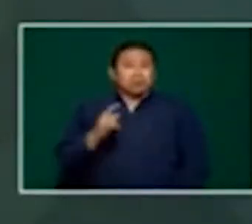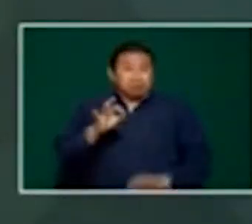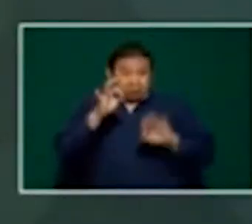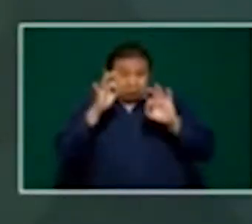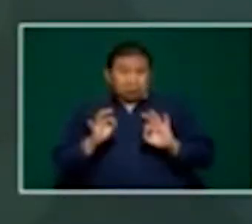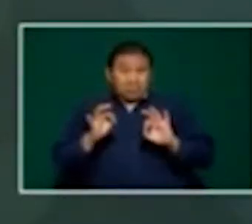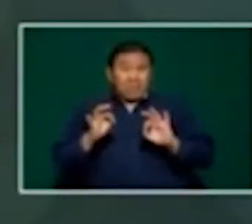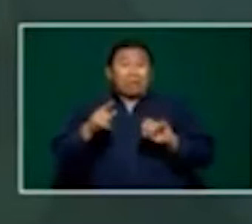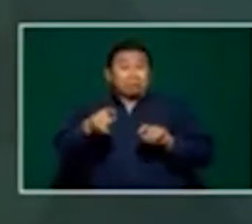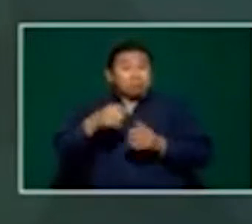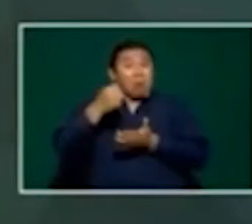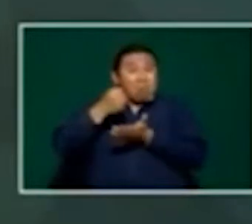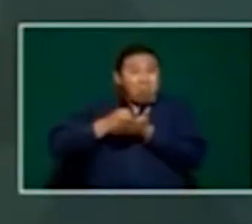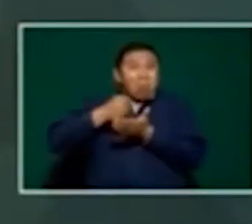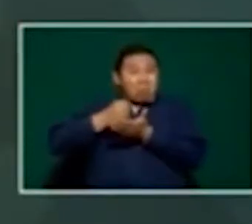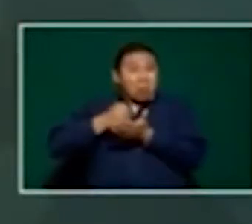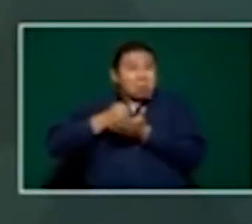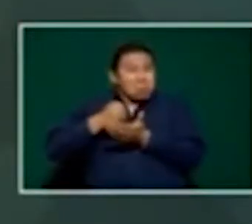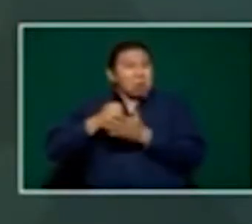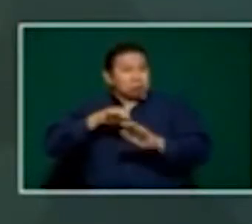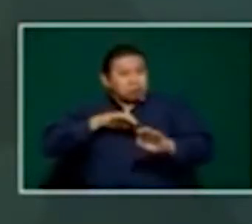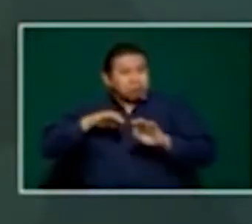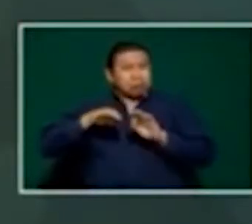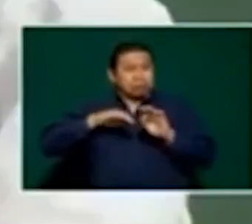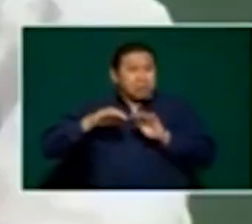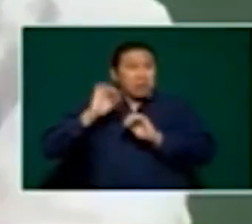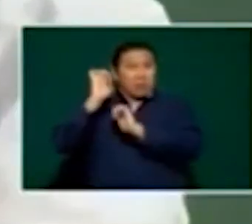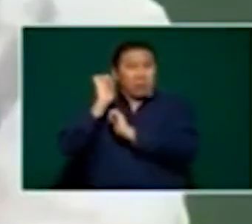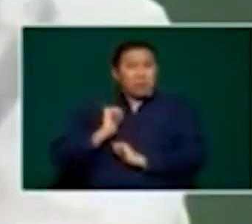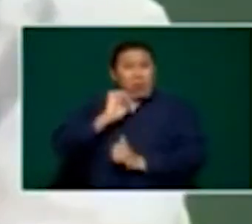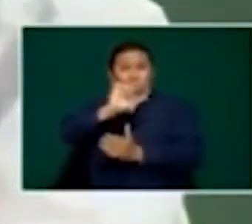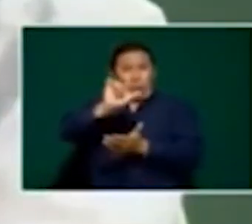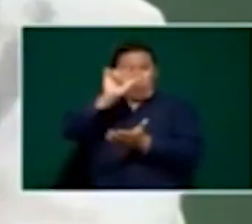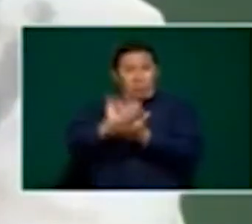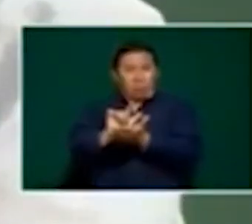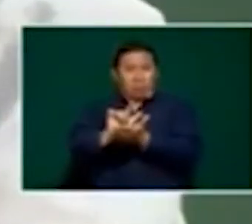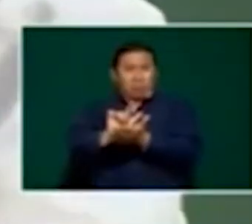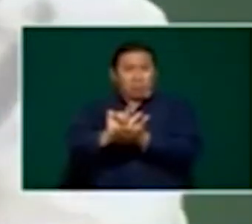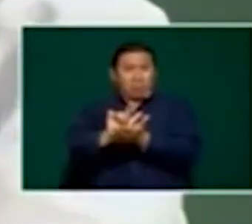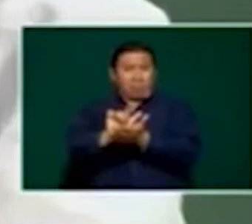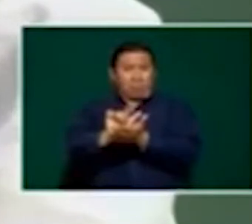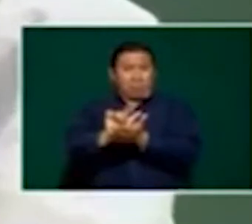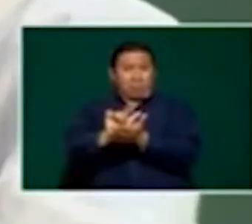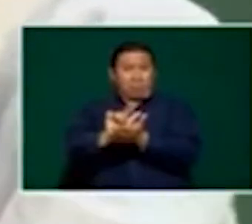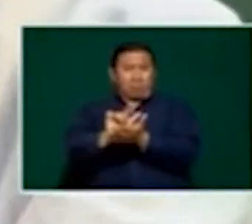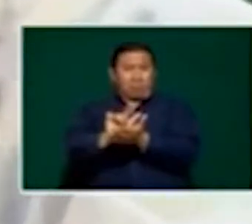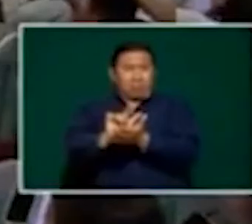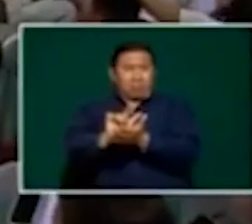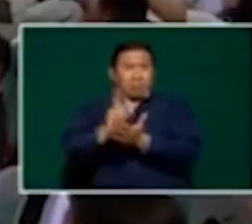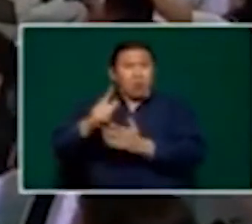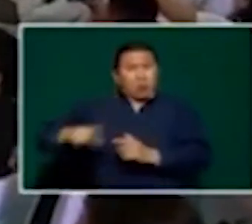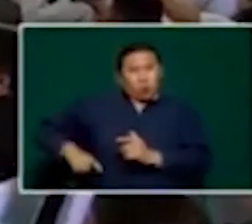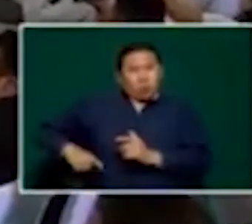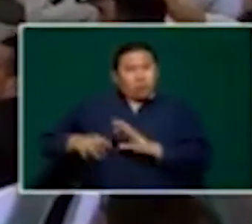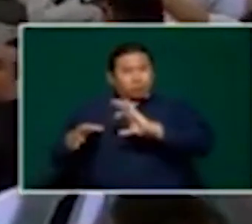presidente Andrés Manuel López Obrador aseguró este lunes que Quintana Roo ha logrado reducir los homicidios a la mitad. El mandatario señaló que había un promedio